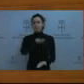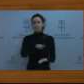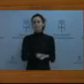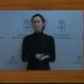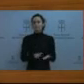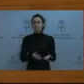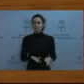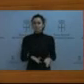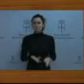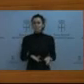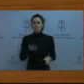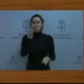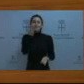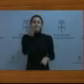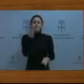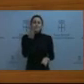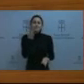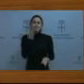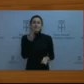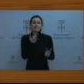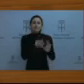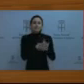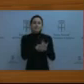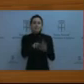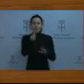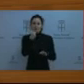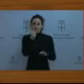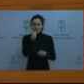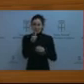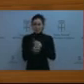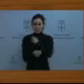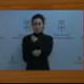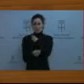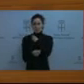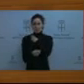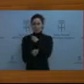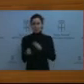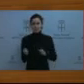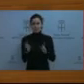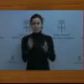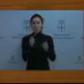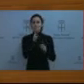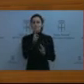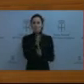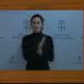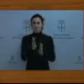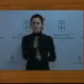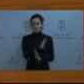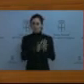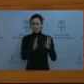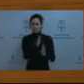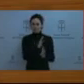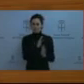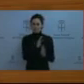en base a la alimentación de pastos del Cantábrico. Es decir,